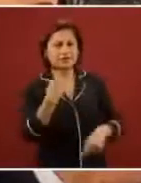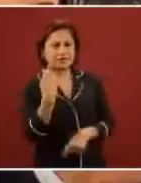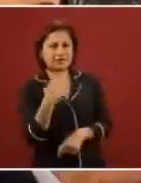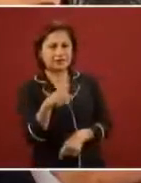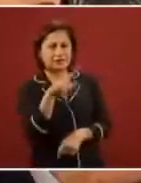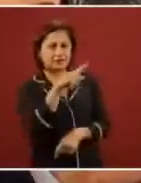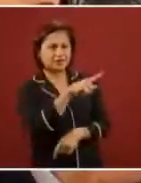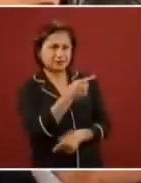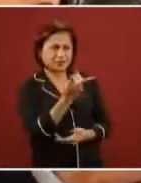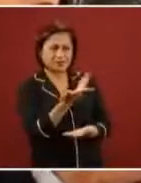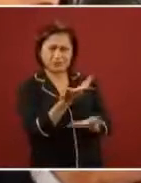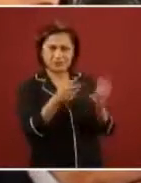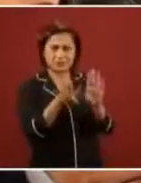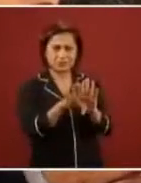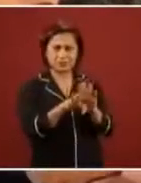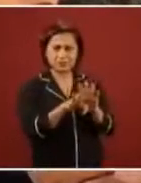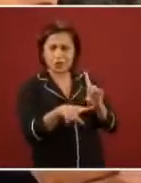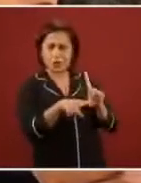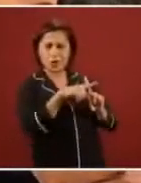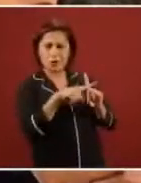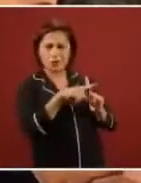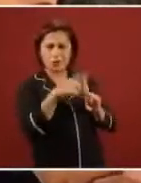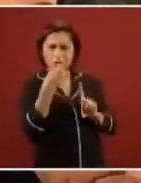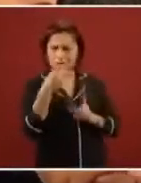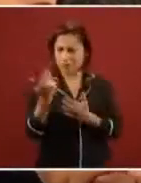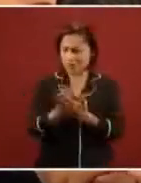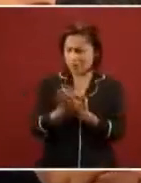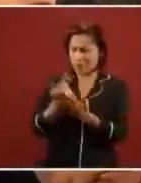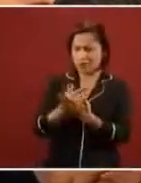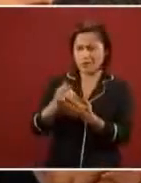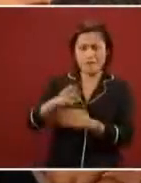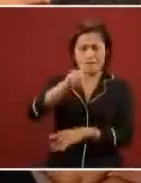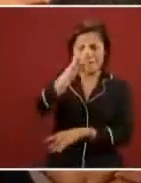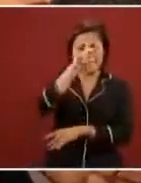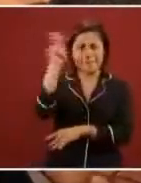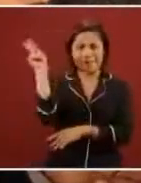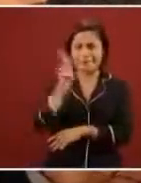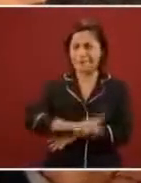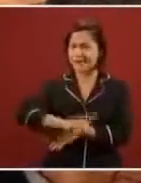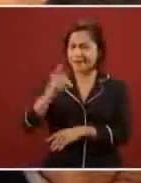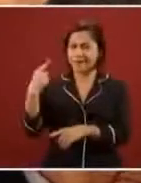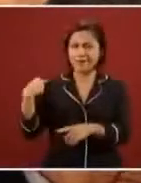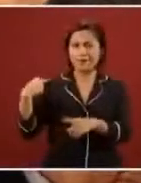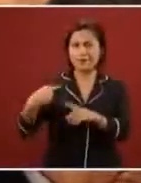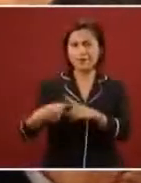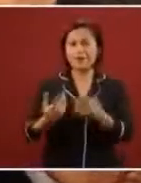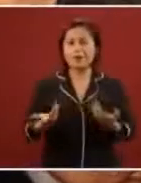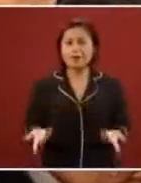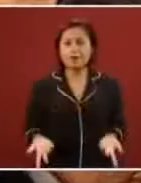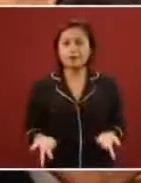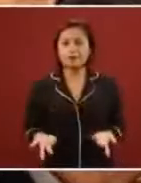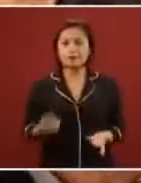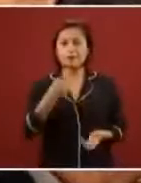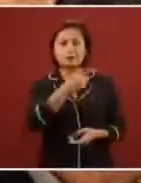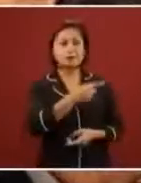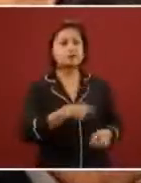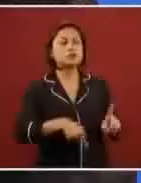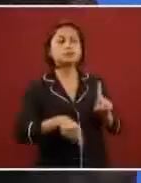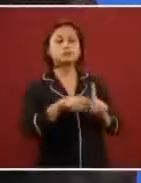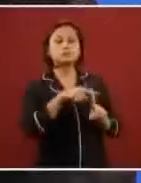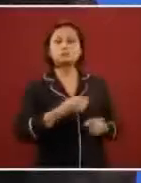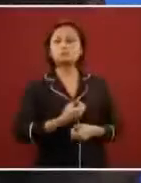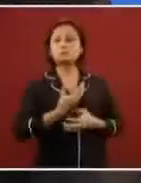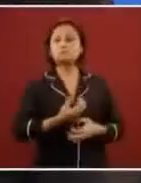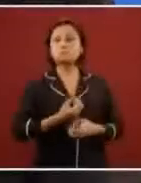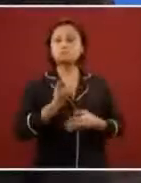cifras desde la revolución, señor presidente. Ese es el problema. Usted tiene, no, tiene un mensaje, no, una narrativa positiva. Nunca, nunca. Y la realidad es otra. No,